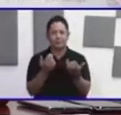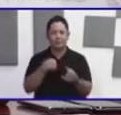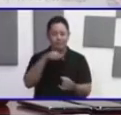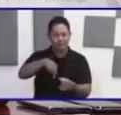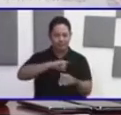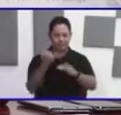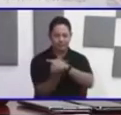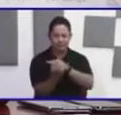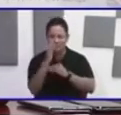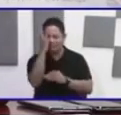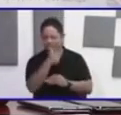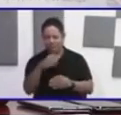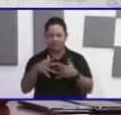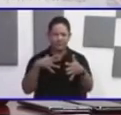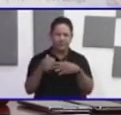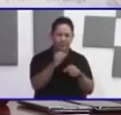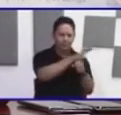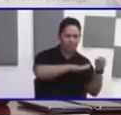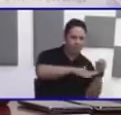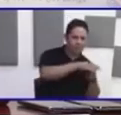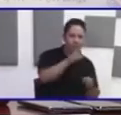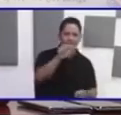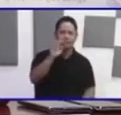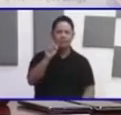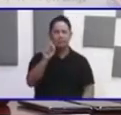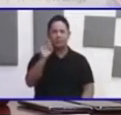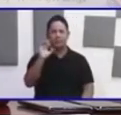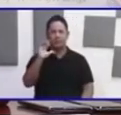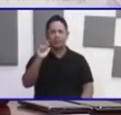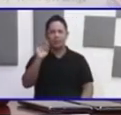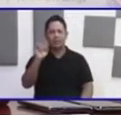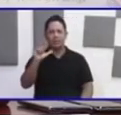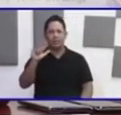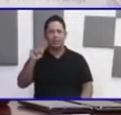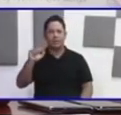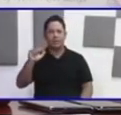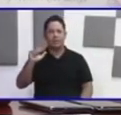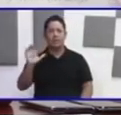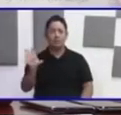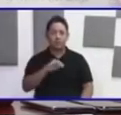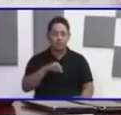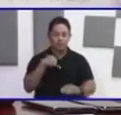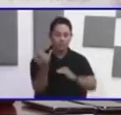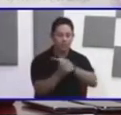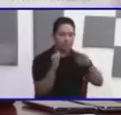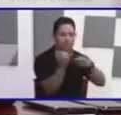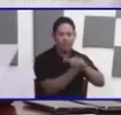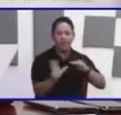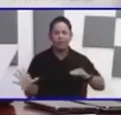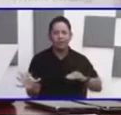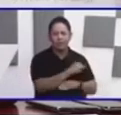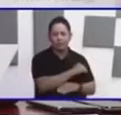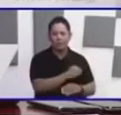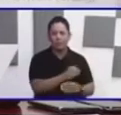islas de San Andrés, Providencia, Santa Catalina, a todo el archipiélago entero. Quiero darle la bienvenida